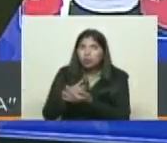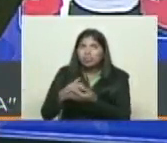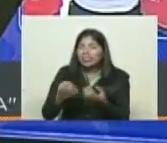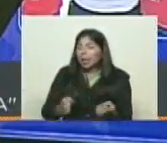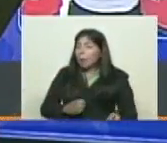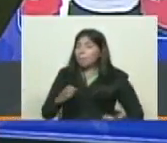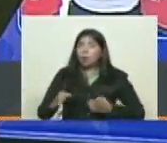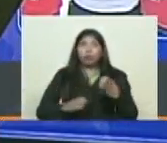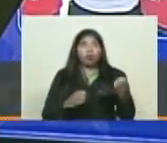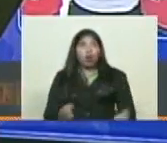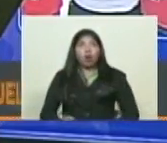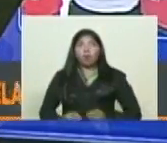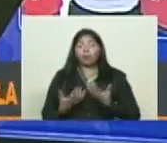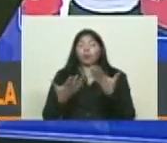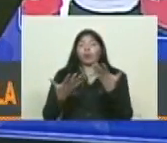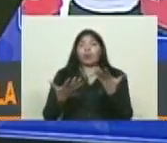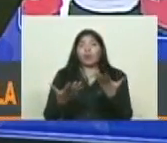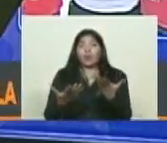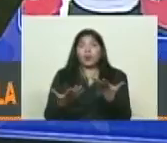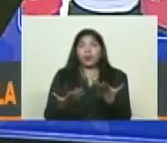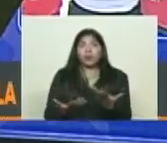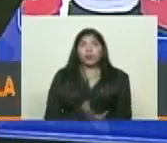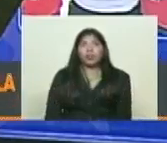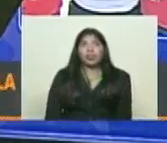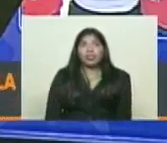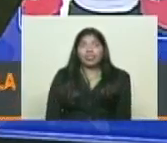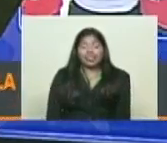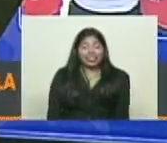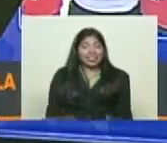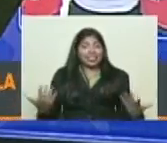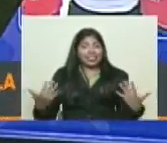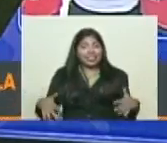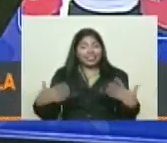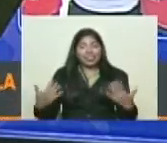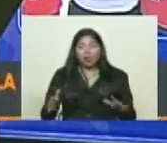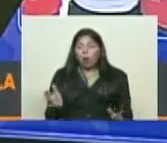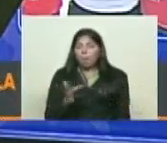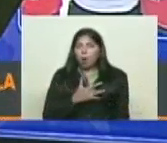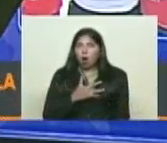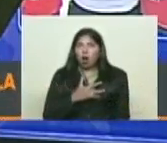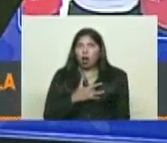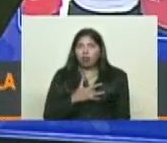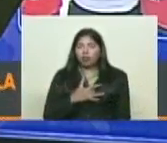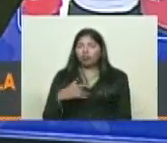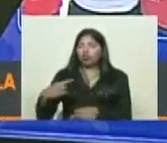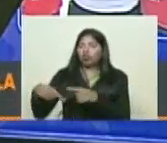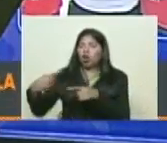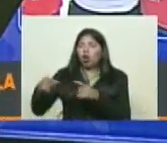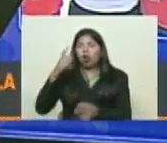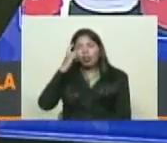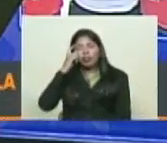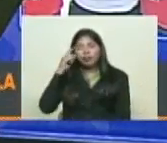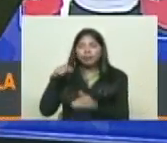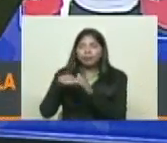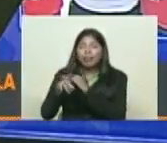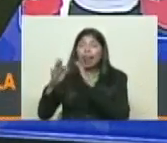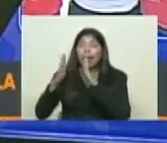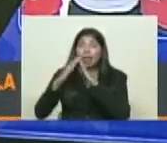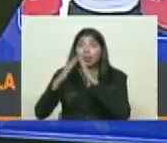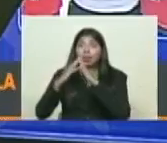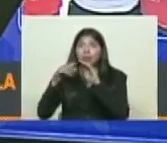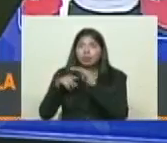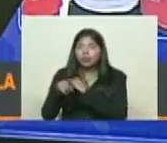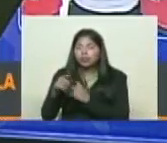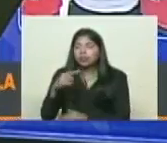emociones que de verdad que nos parten el alma en ver todos los días, donde entramos en una casa y